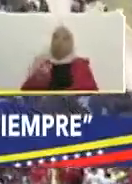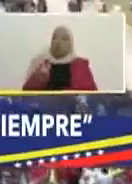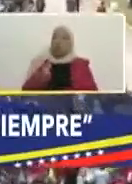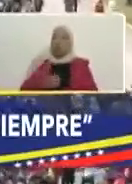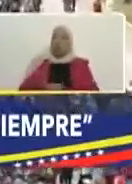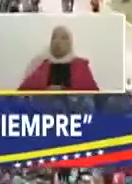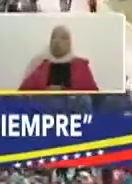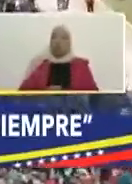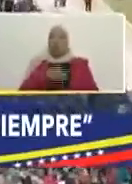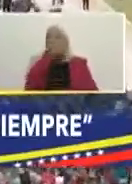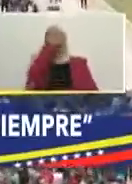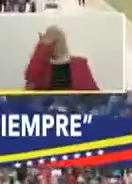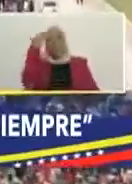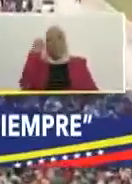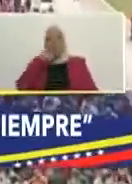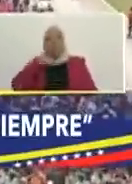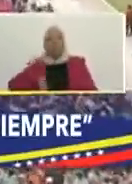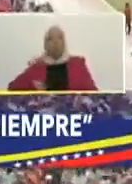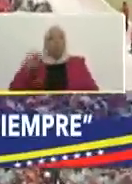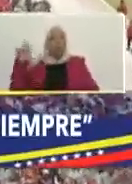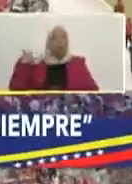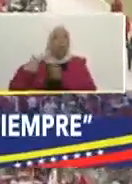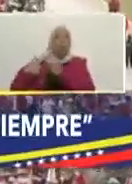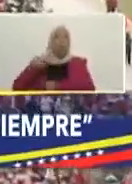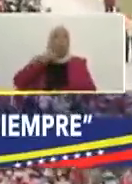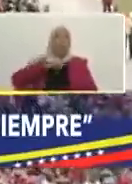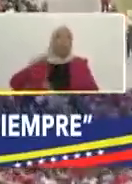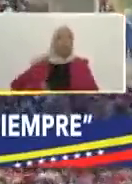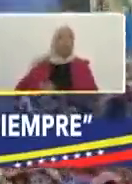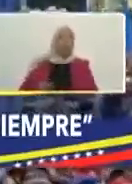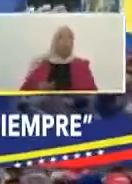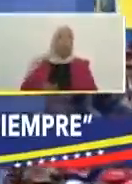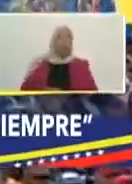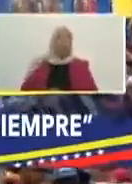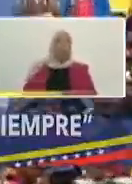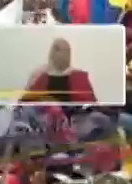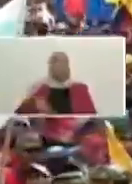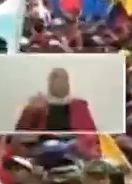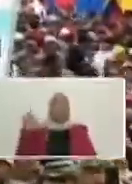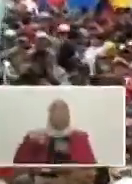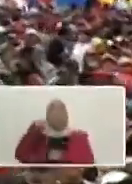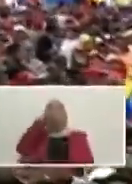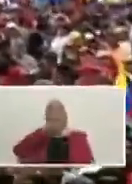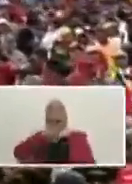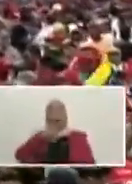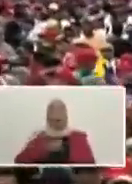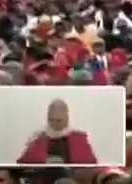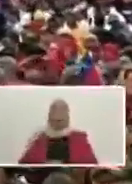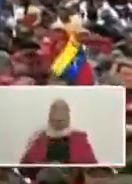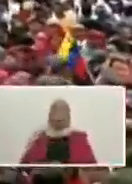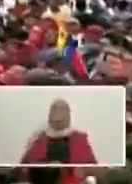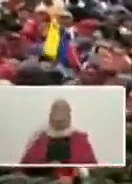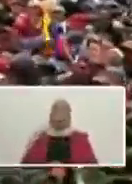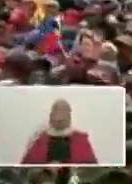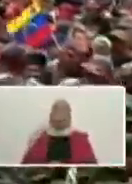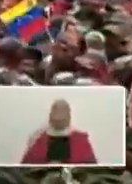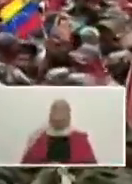pasado para siempre, se habían extinguido con el pasar de los años.